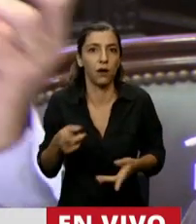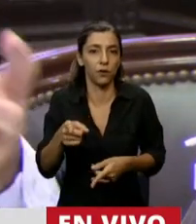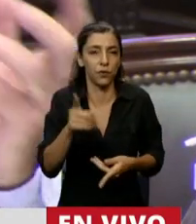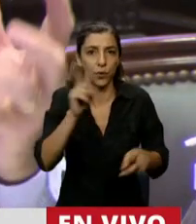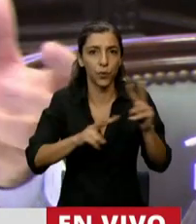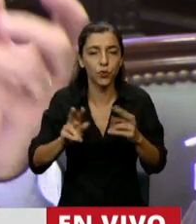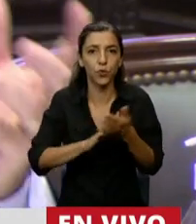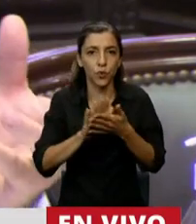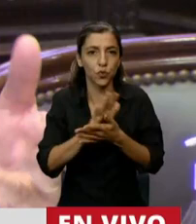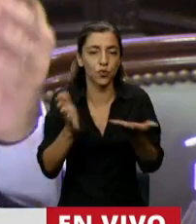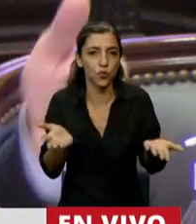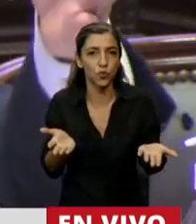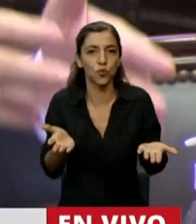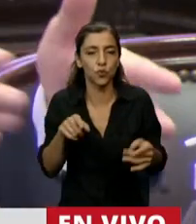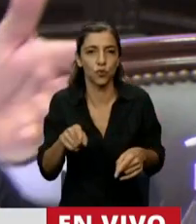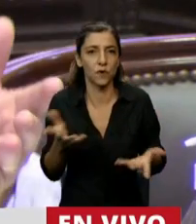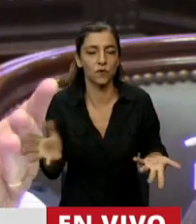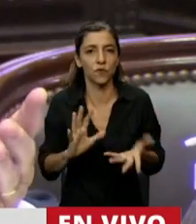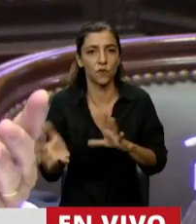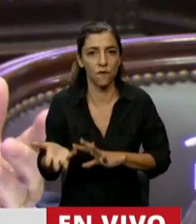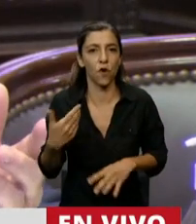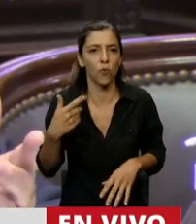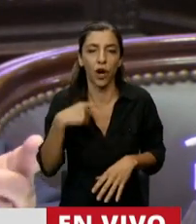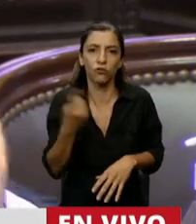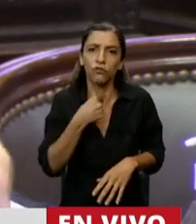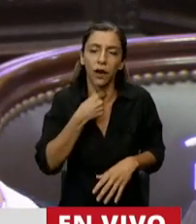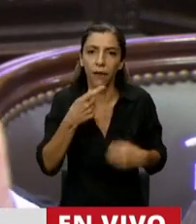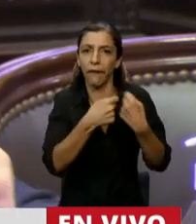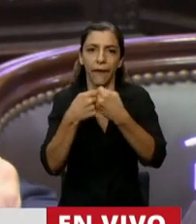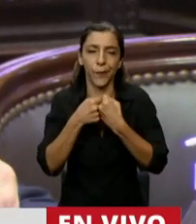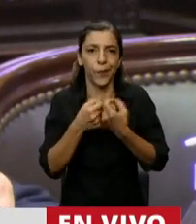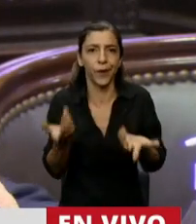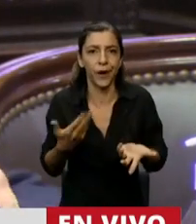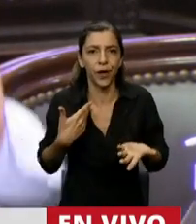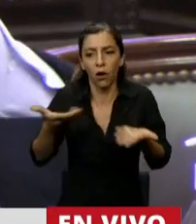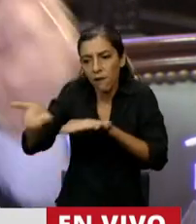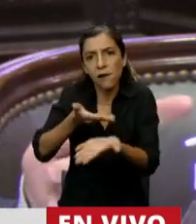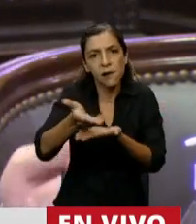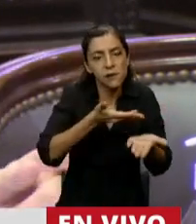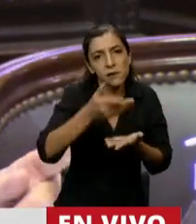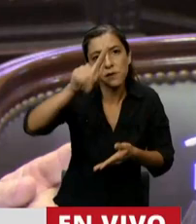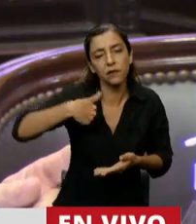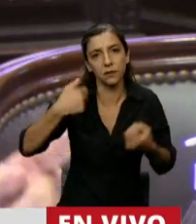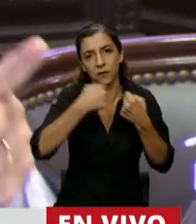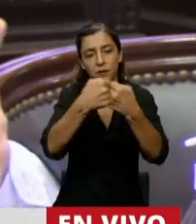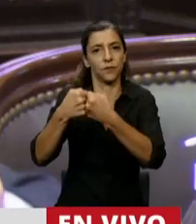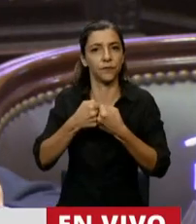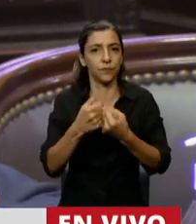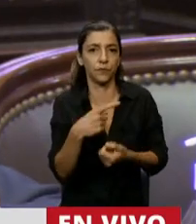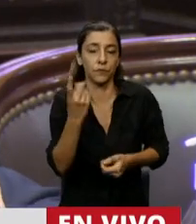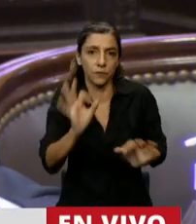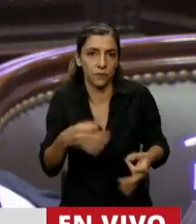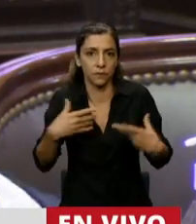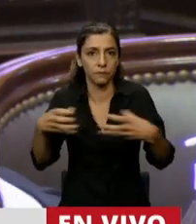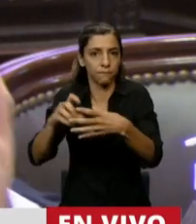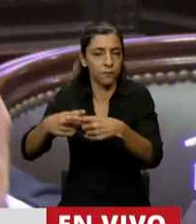no queremos agoreros del mar, queremos que se pongan de acuerdo las fuerzas políticas, porque si hay algo que quien está gobernando y quienes estamos en la